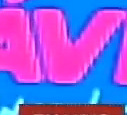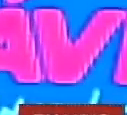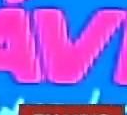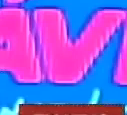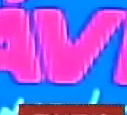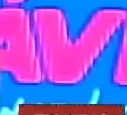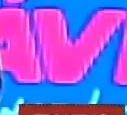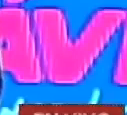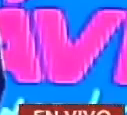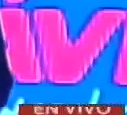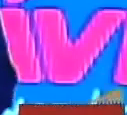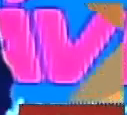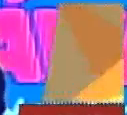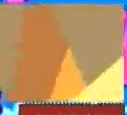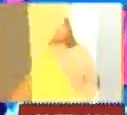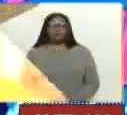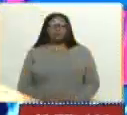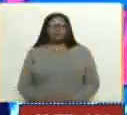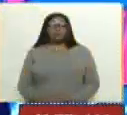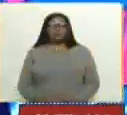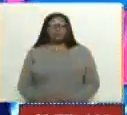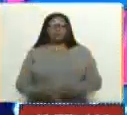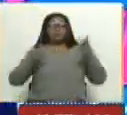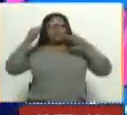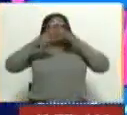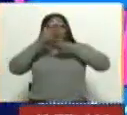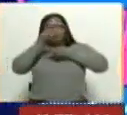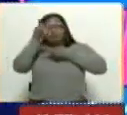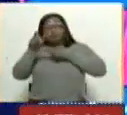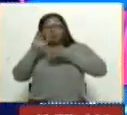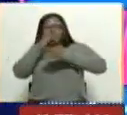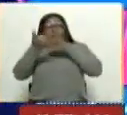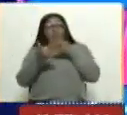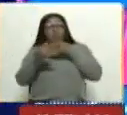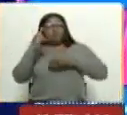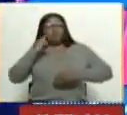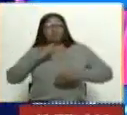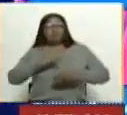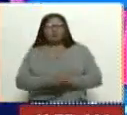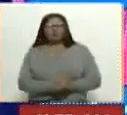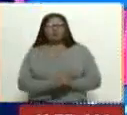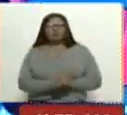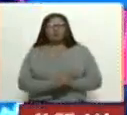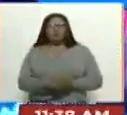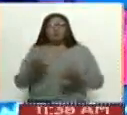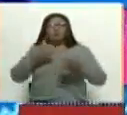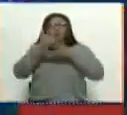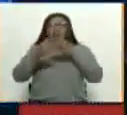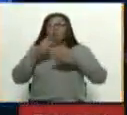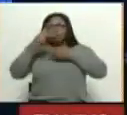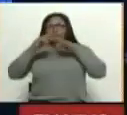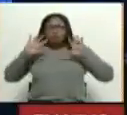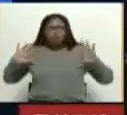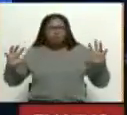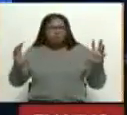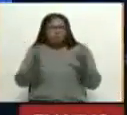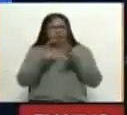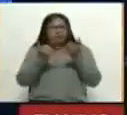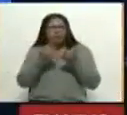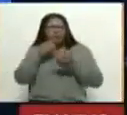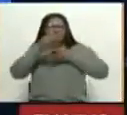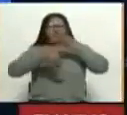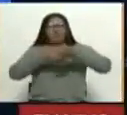Chávez más que una persona es un proyecto político proyecto político que recoge como lo decía